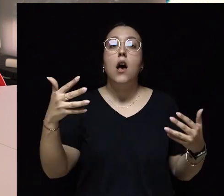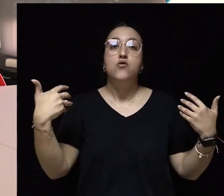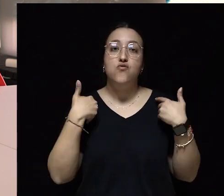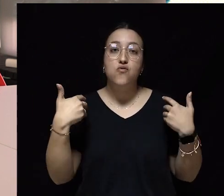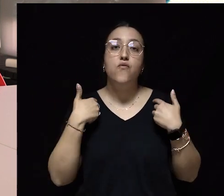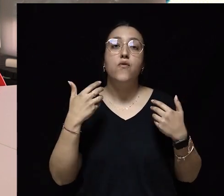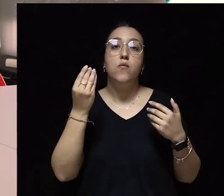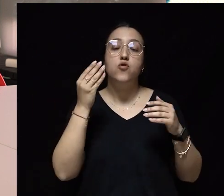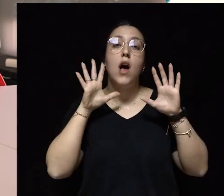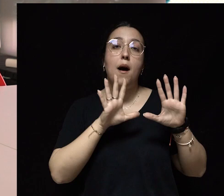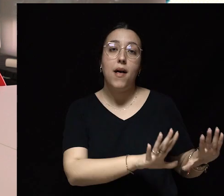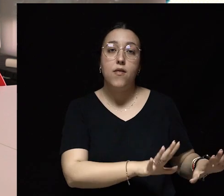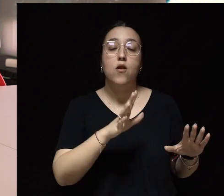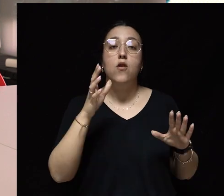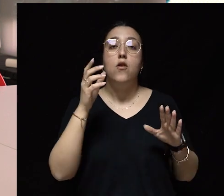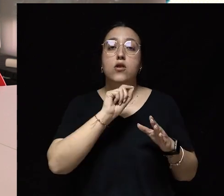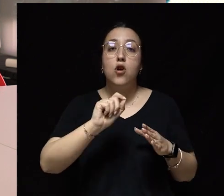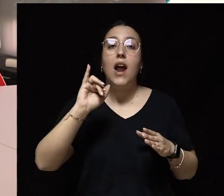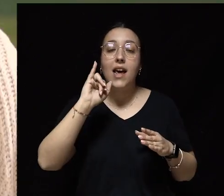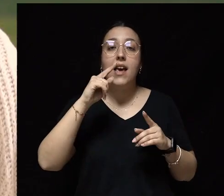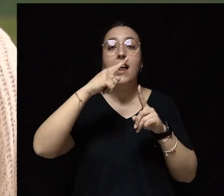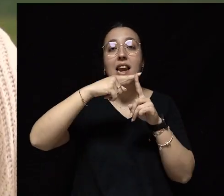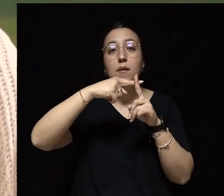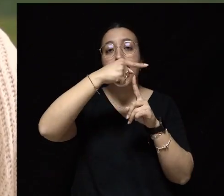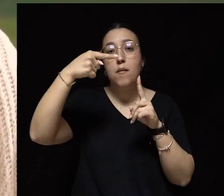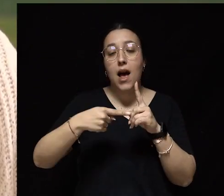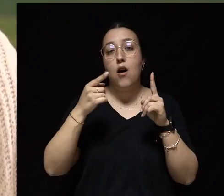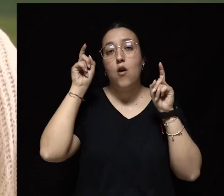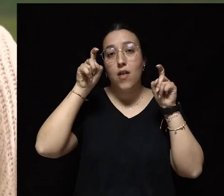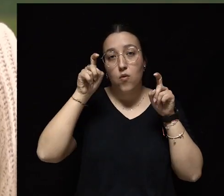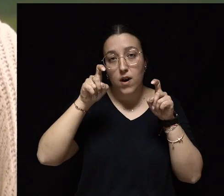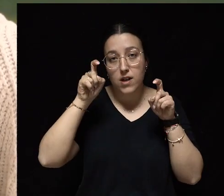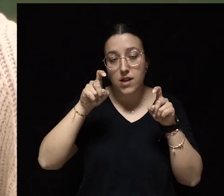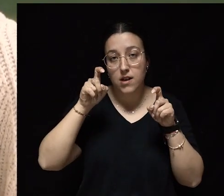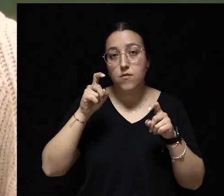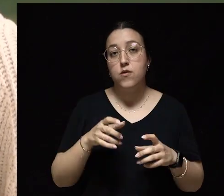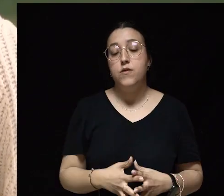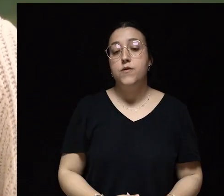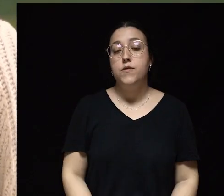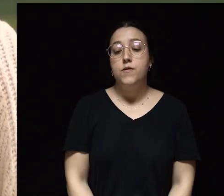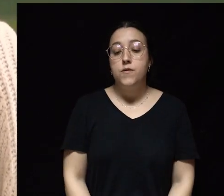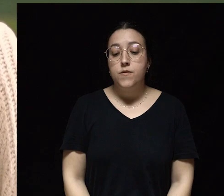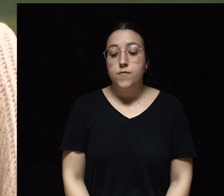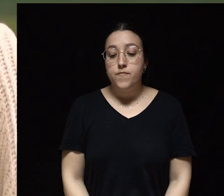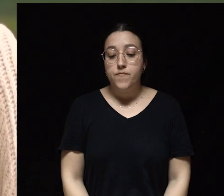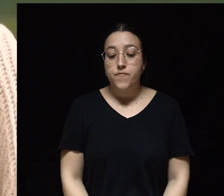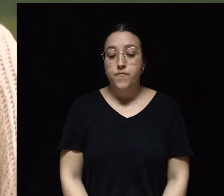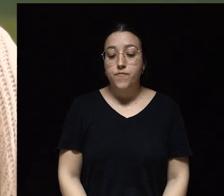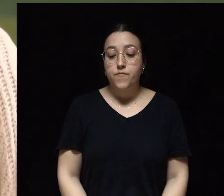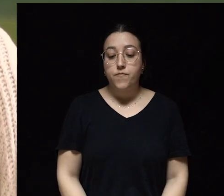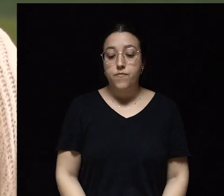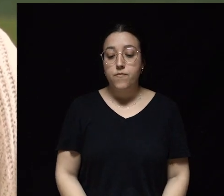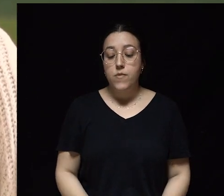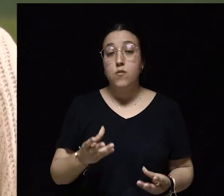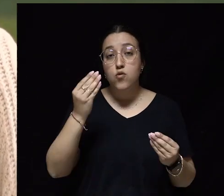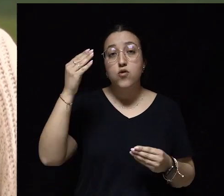es un retraso educativo, el cual se agrava con el paso de los años y una gran mayoría acaban